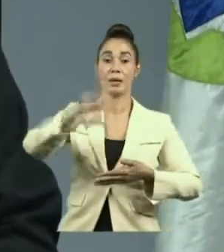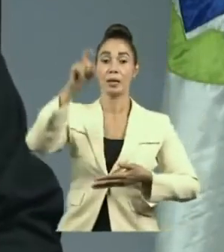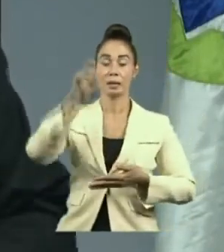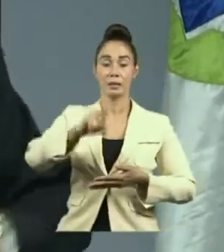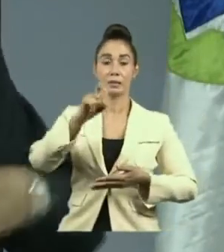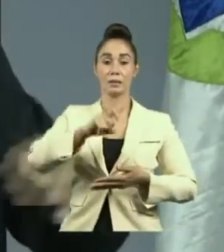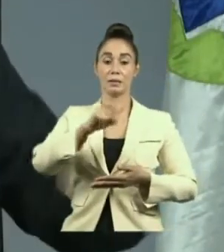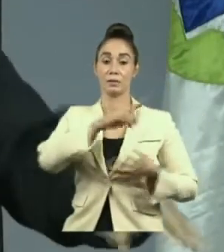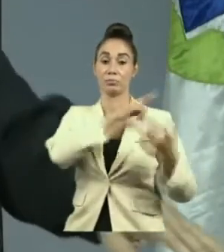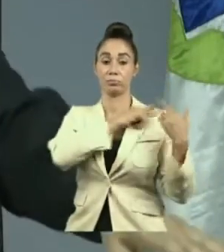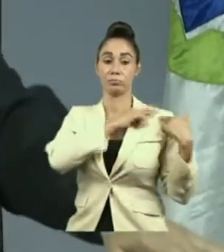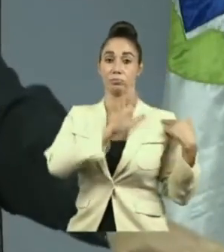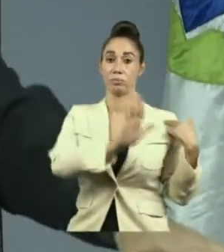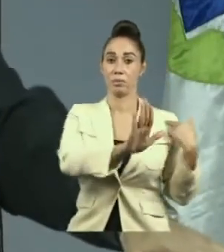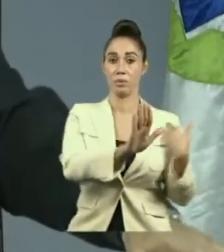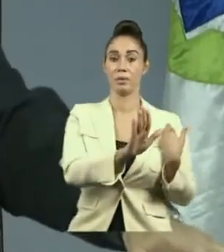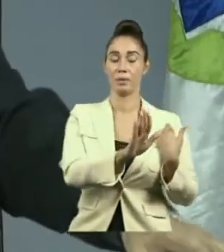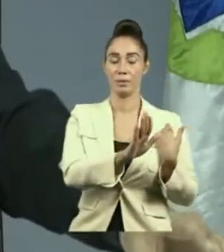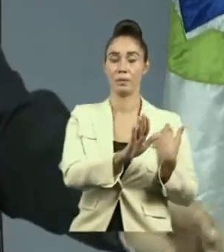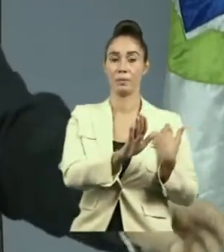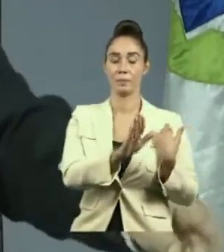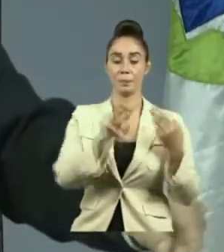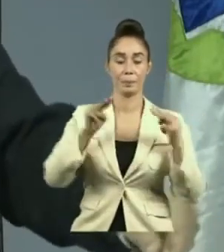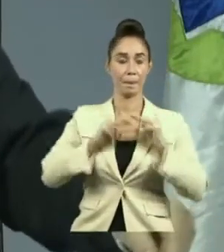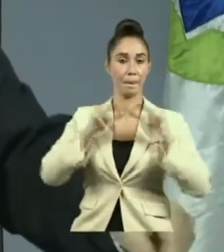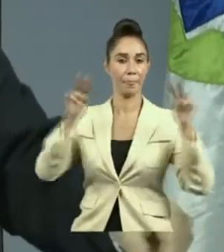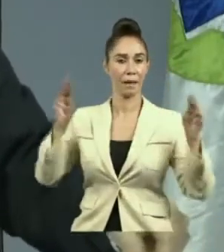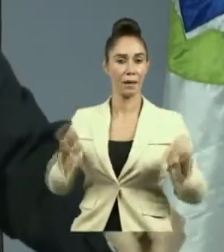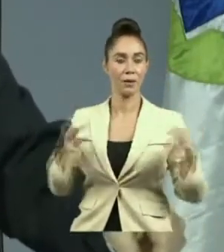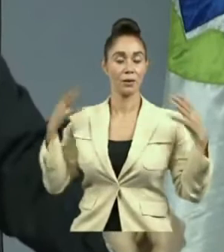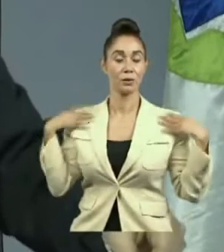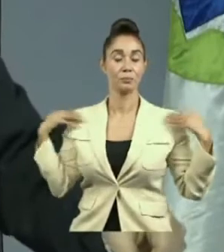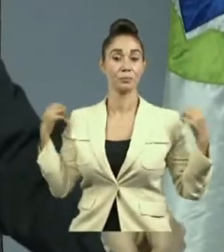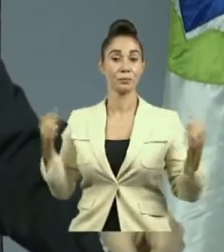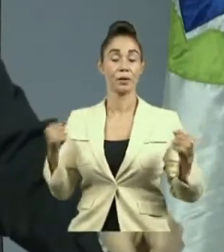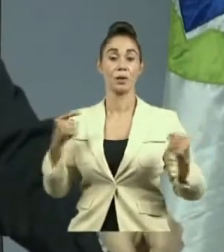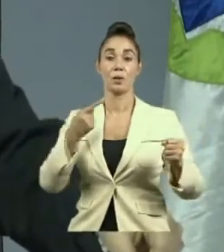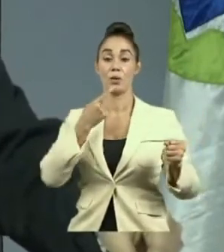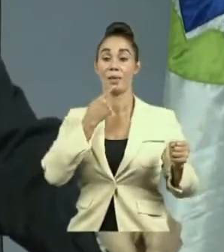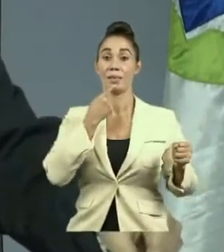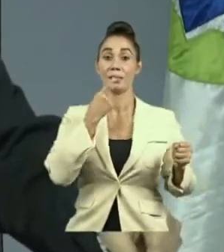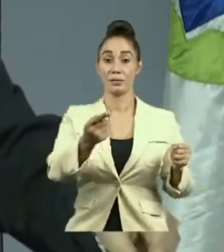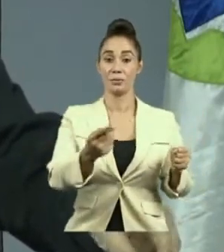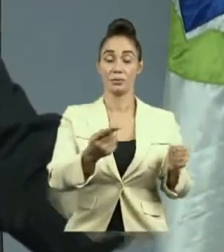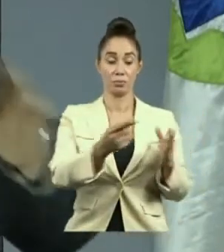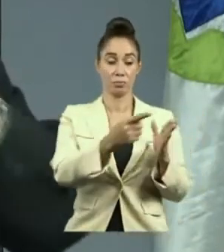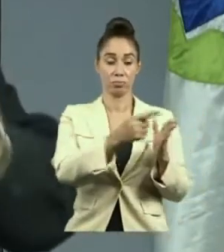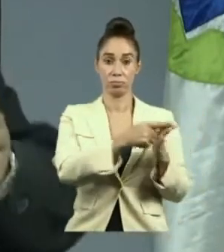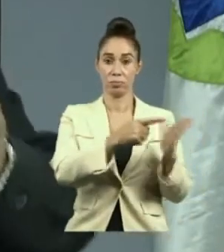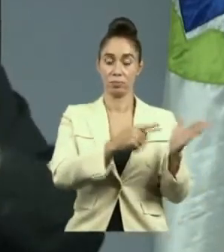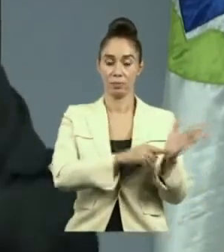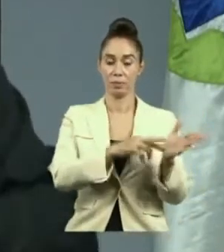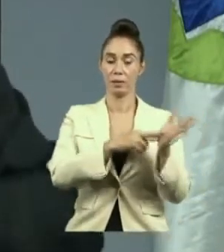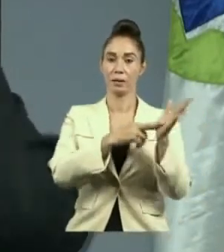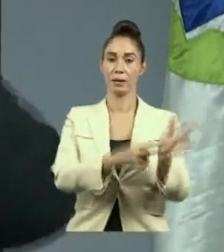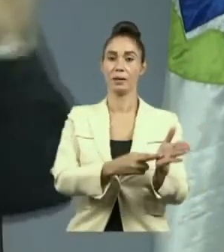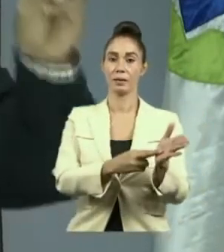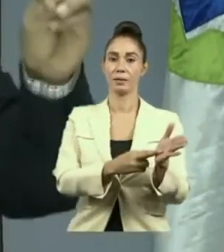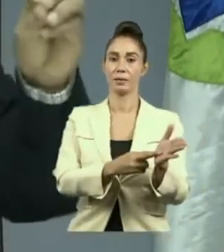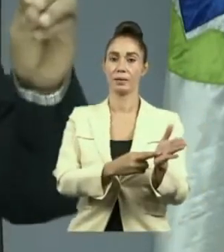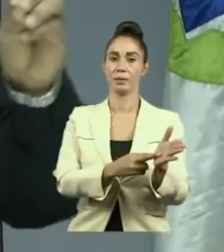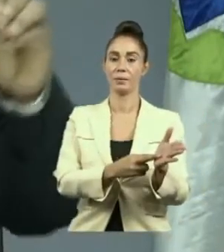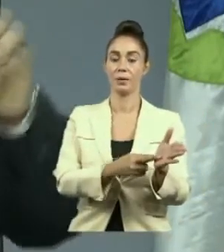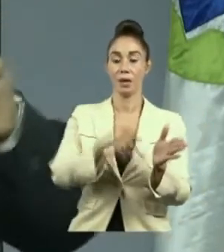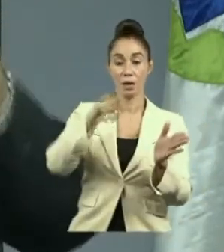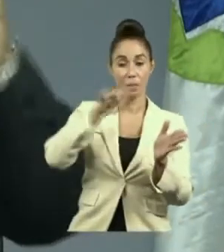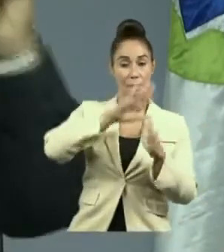las alcaldías el ministerio ha dado las indicaciones del lugar tanto